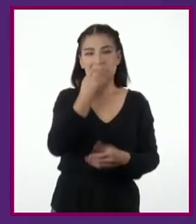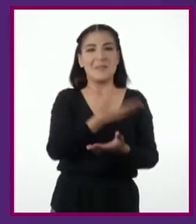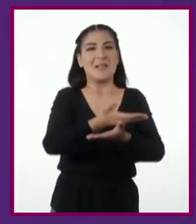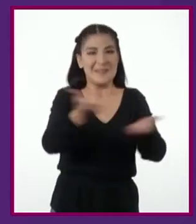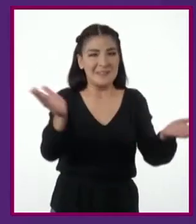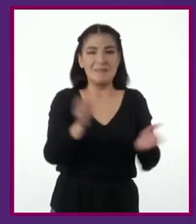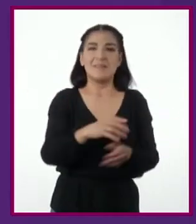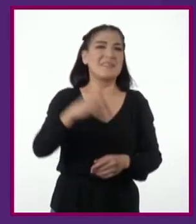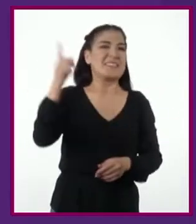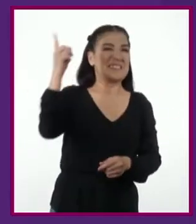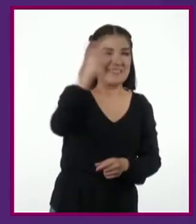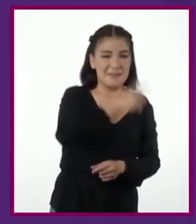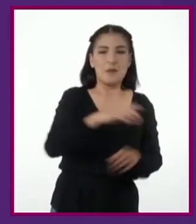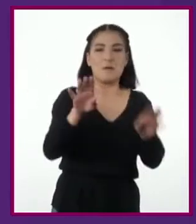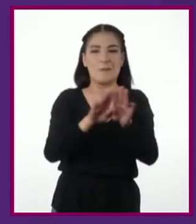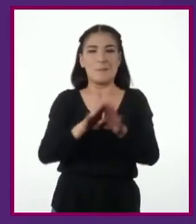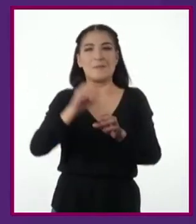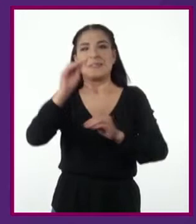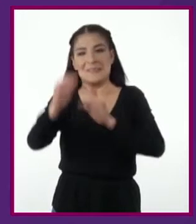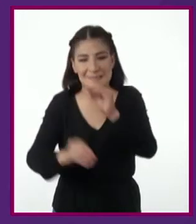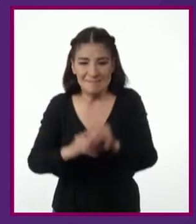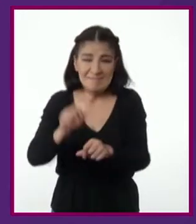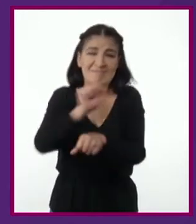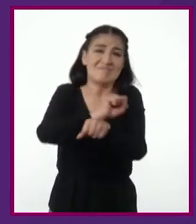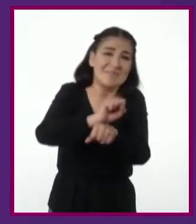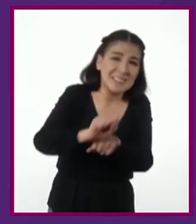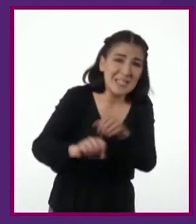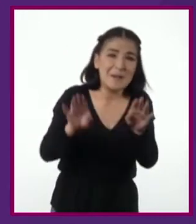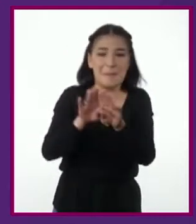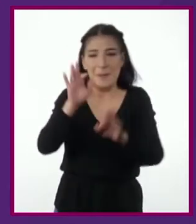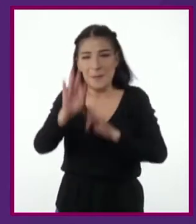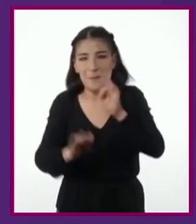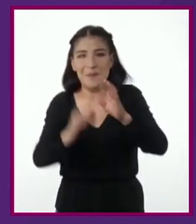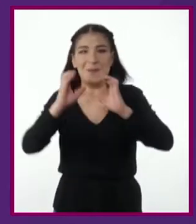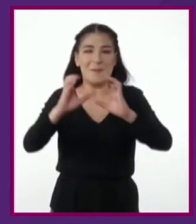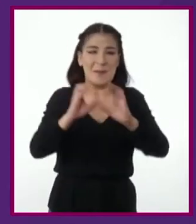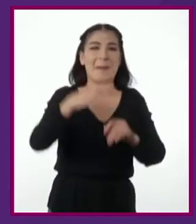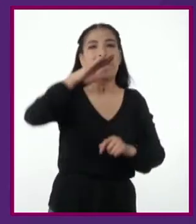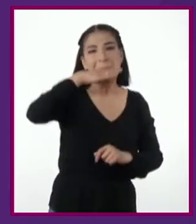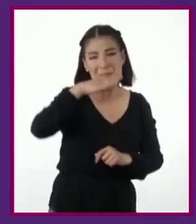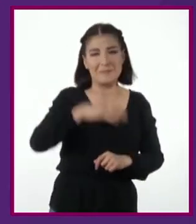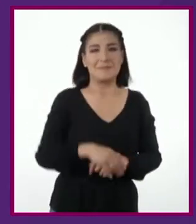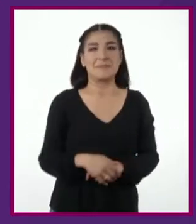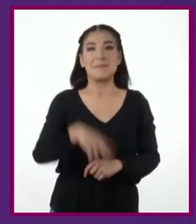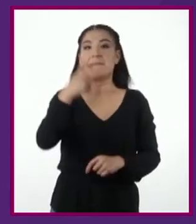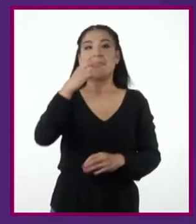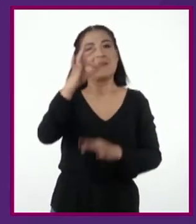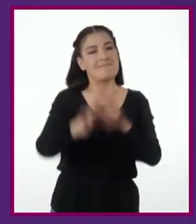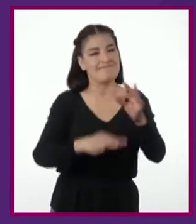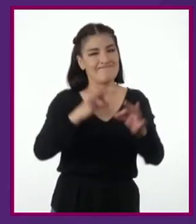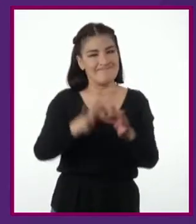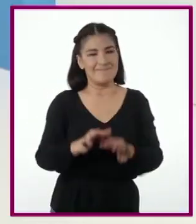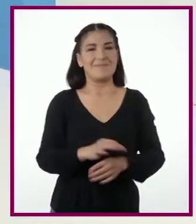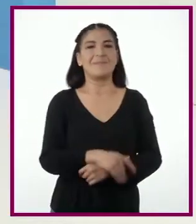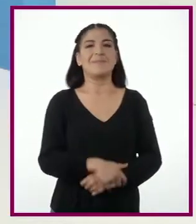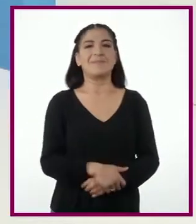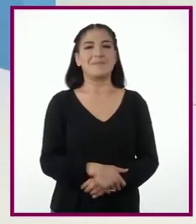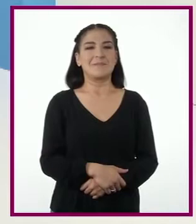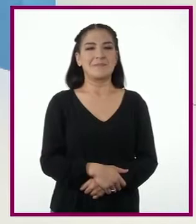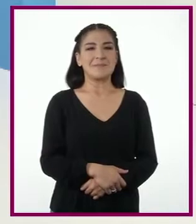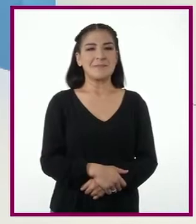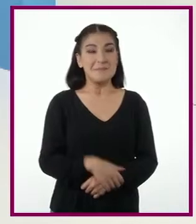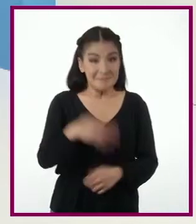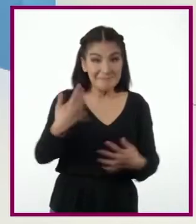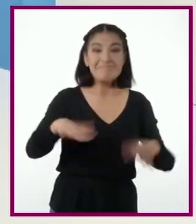técnicamente uniforme, sencilla y con predominio del cultivo del maíz, concluye la especialista.